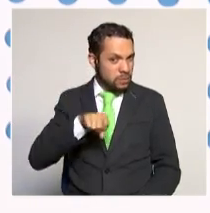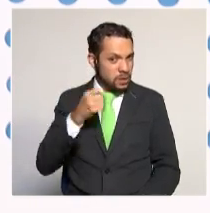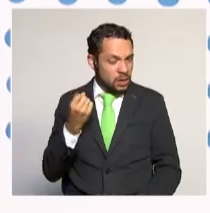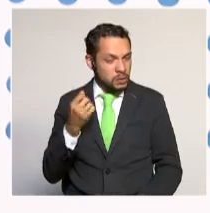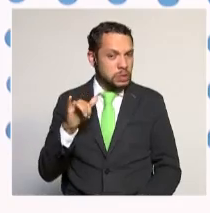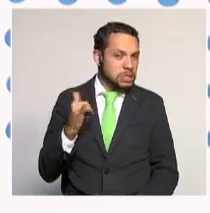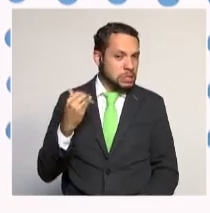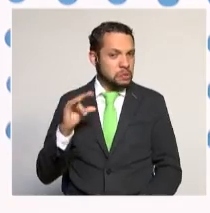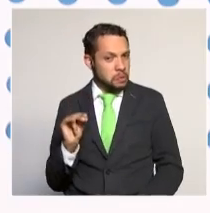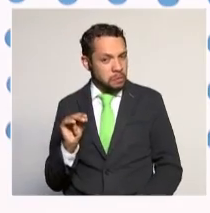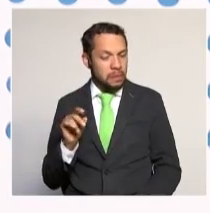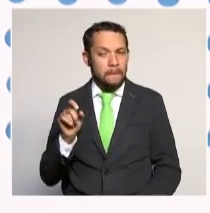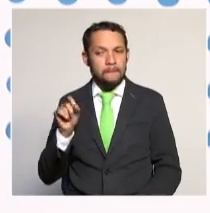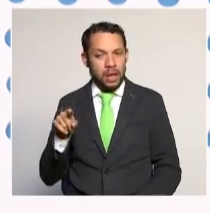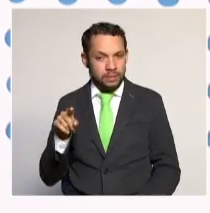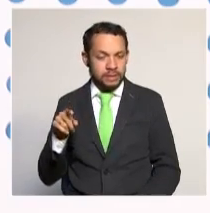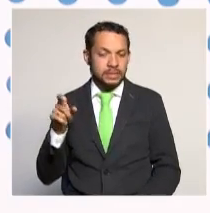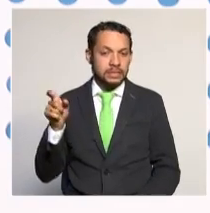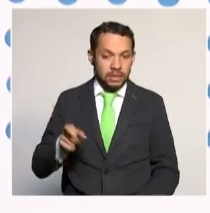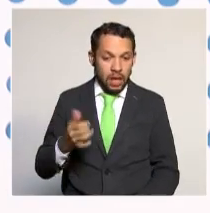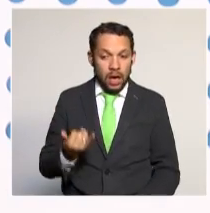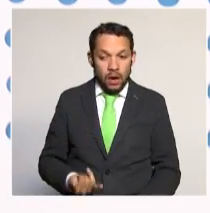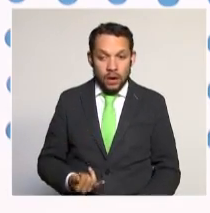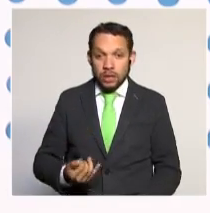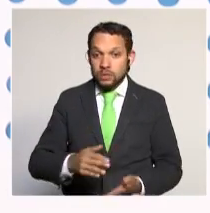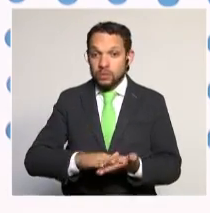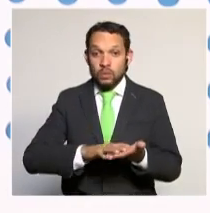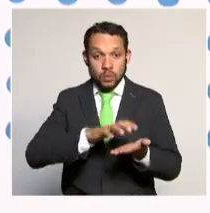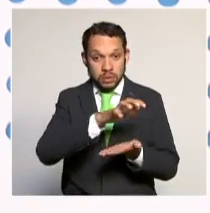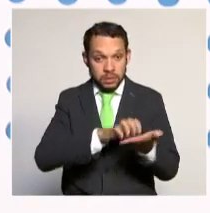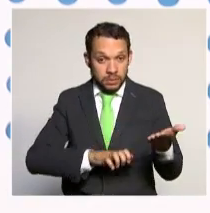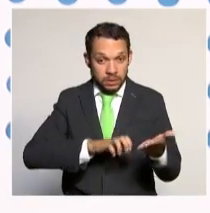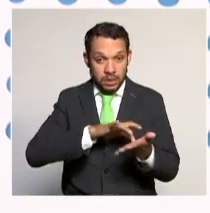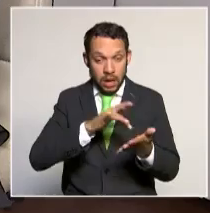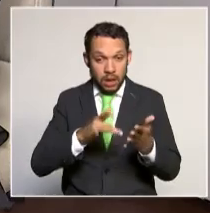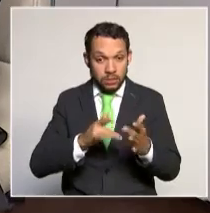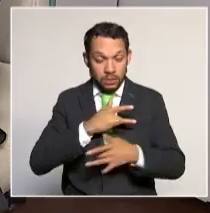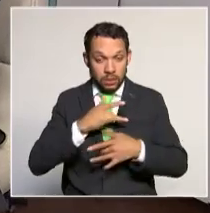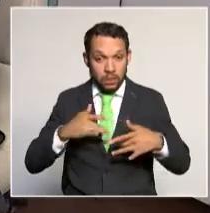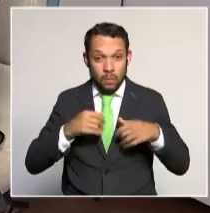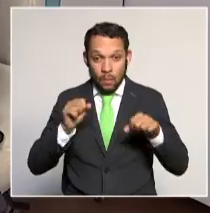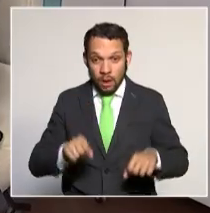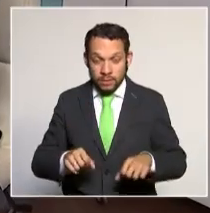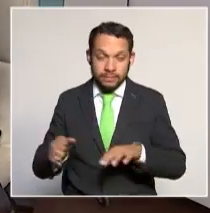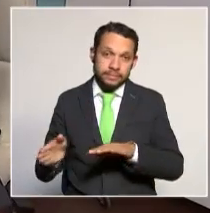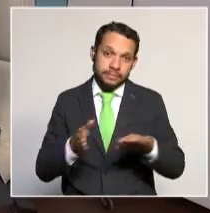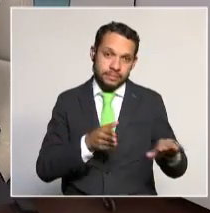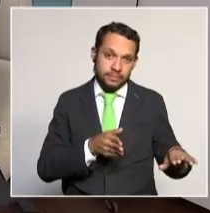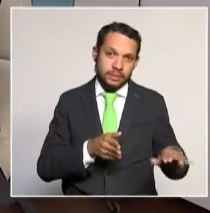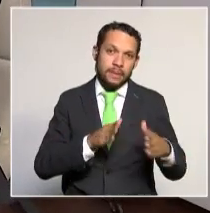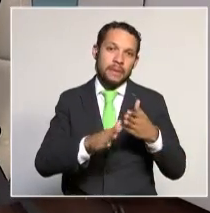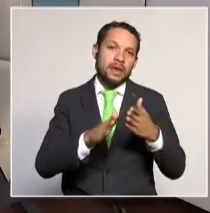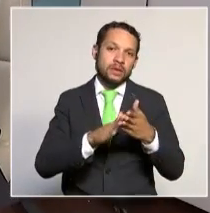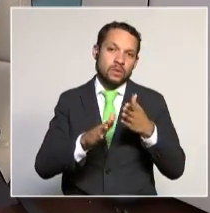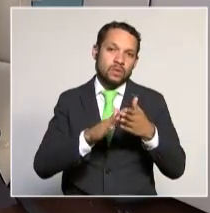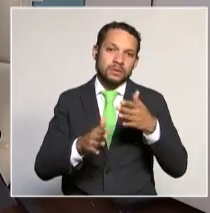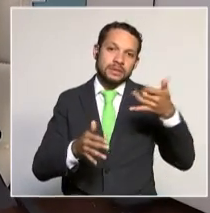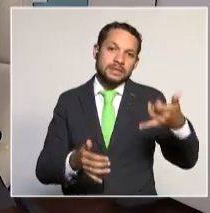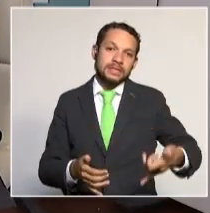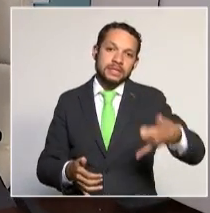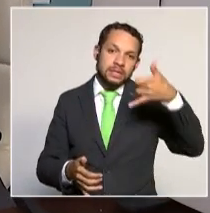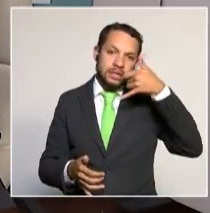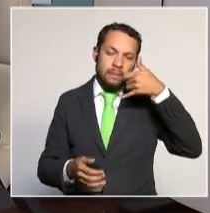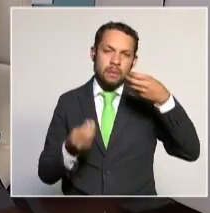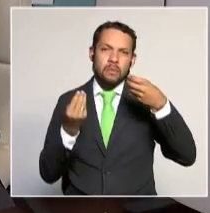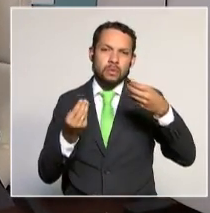esto va a dar. Pero en mi conocimiento todavía no está este detalle. Ok, nos disculpan que teníamos unas llamadas, pero queríamos redondear este